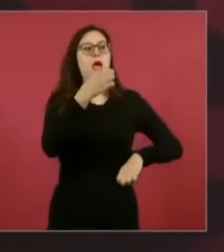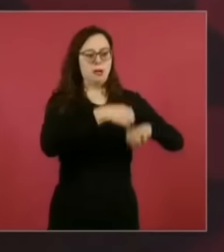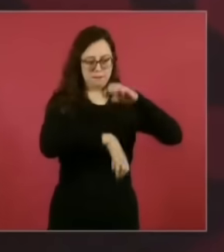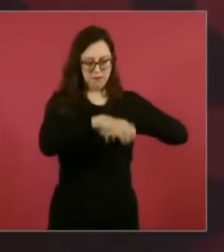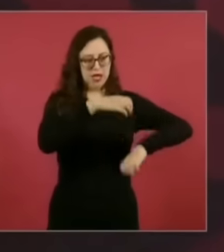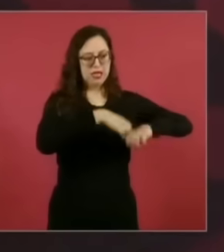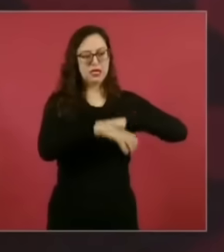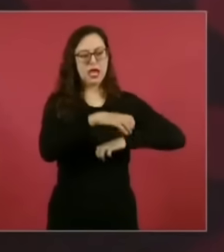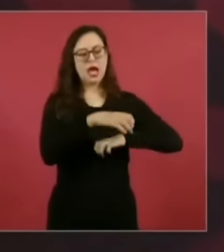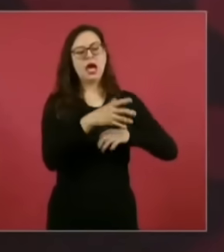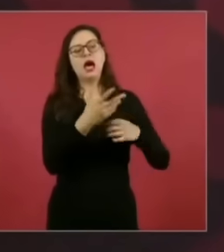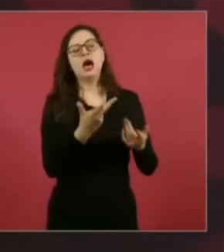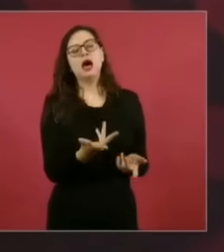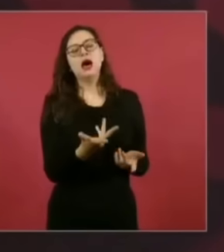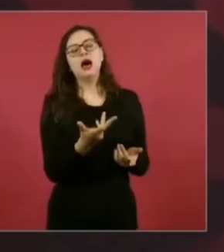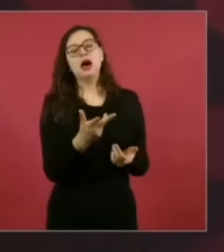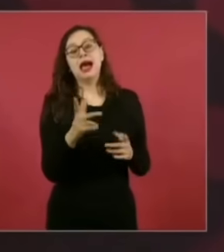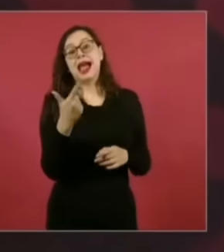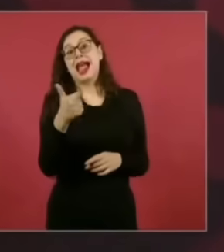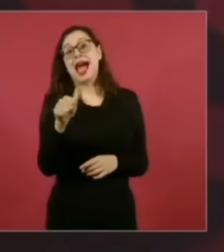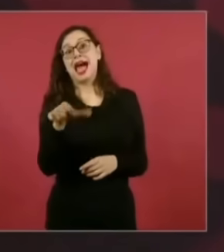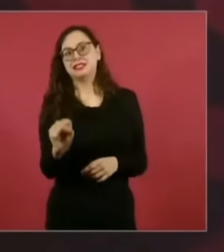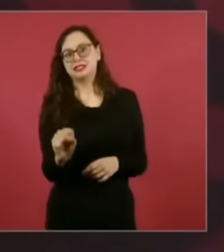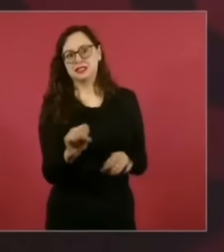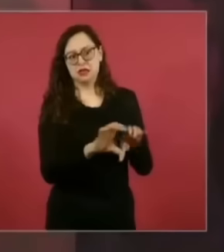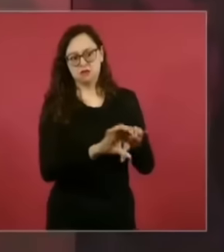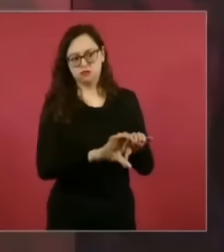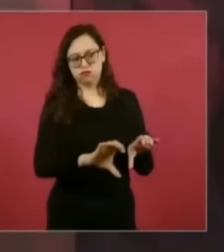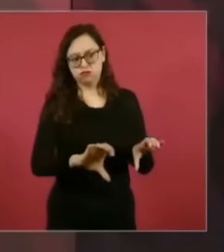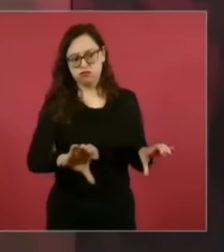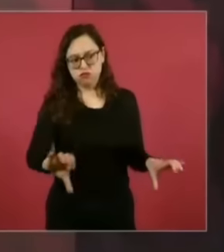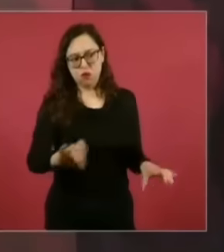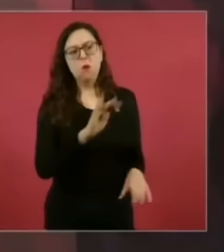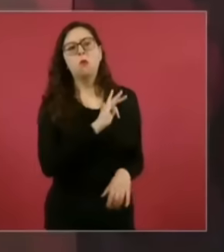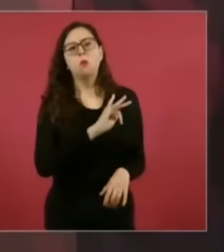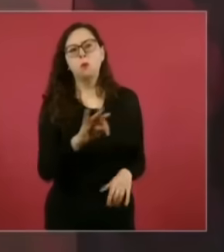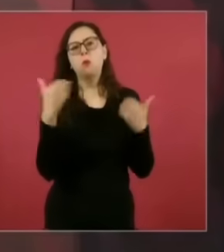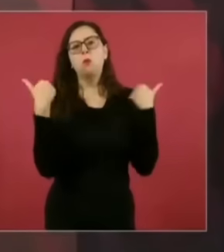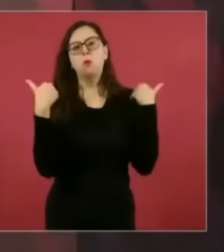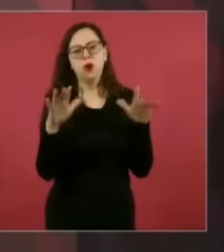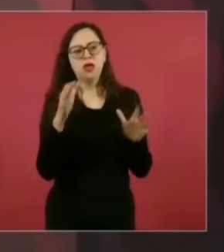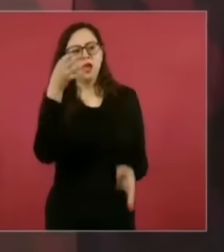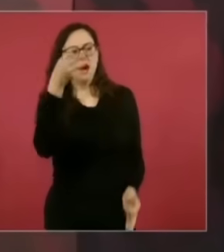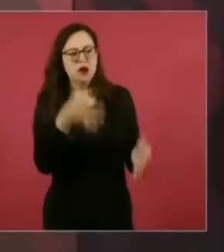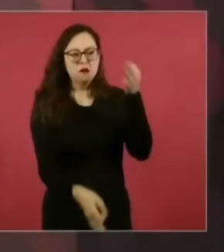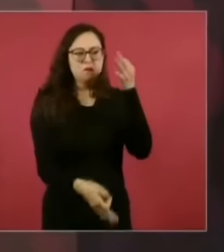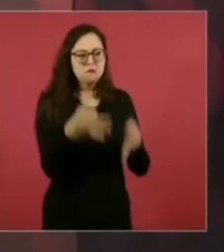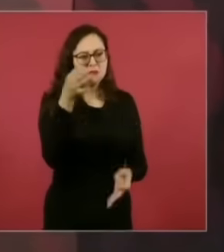al pleito, ¿sí? A ver, vamos a sentarnos,